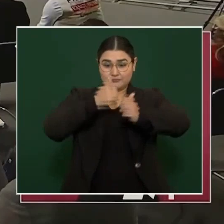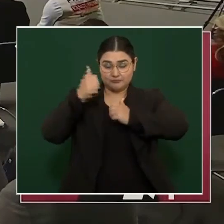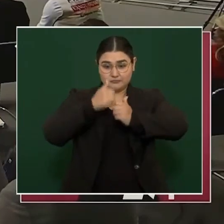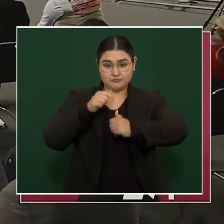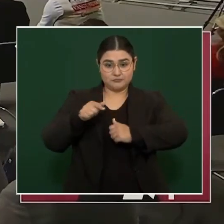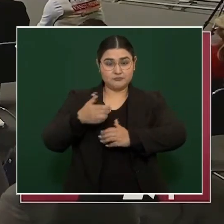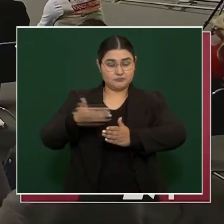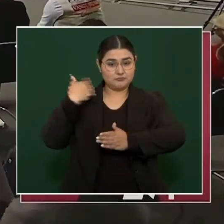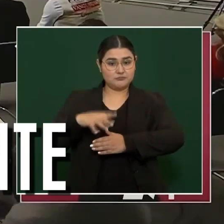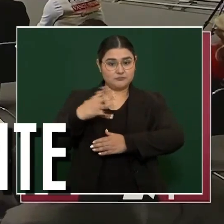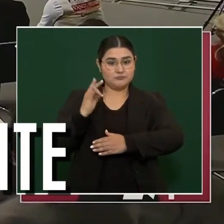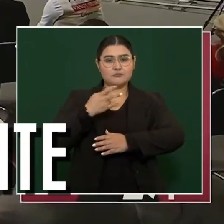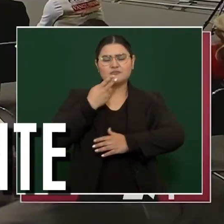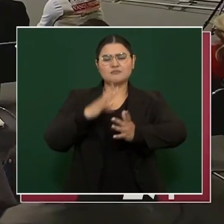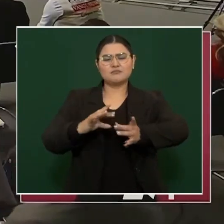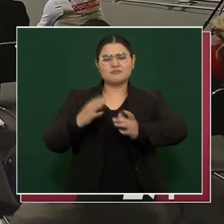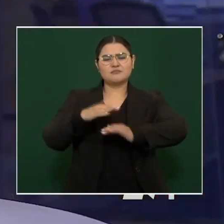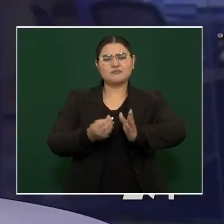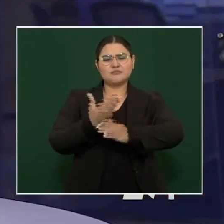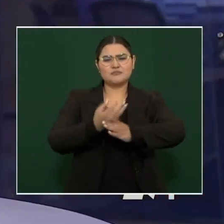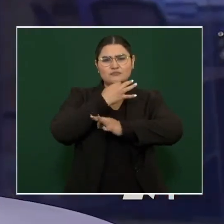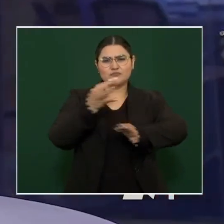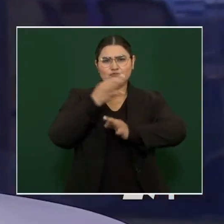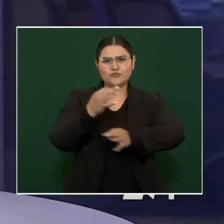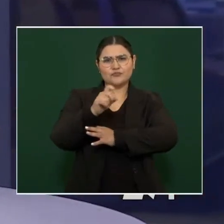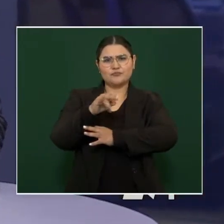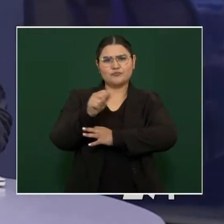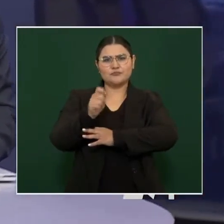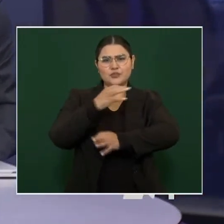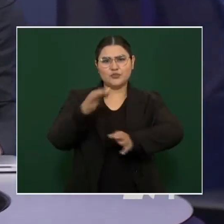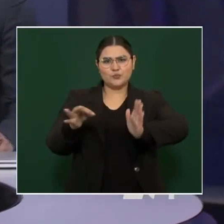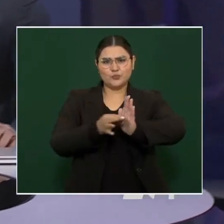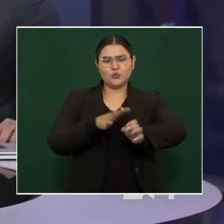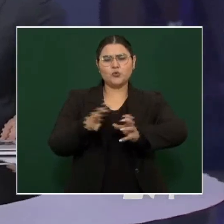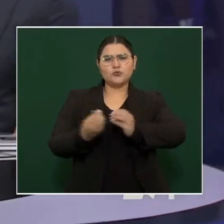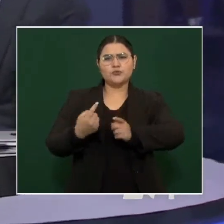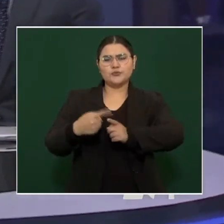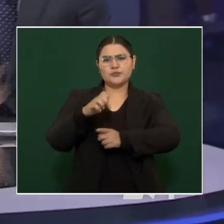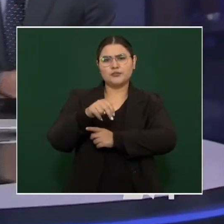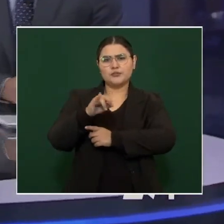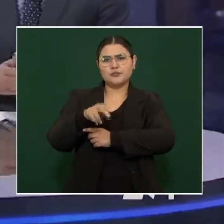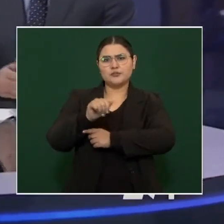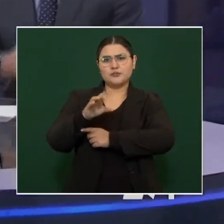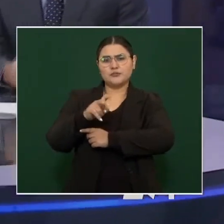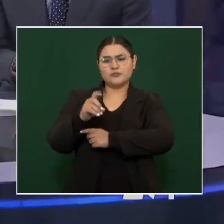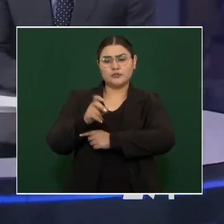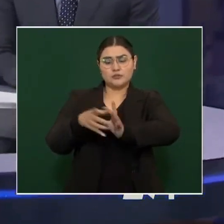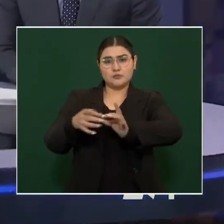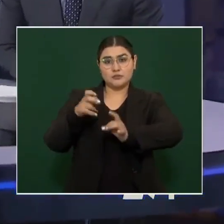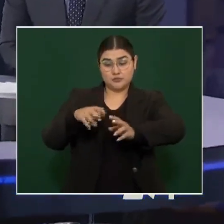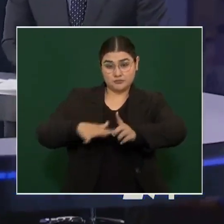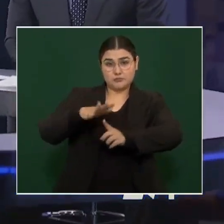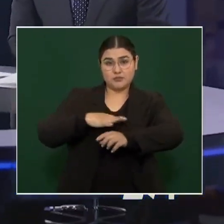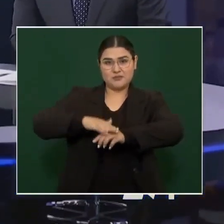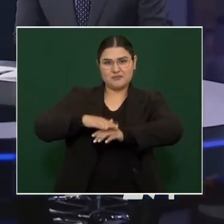presidente el pasado 14 de febrero se refiere específicamente al nuevo espacio de noticias de Televisa llamado Noticiero en Punto con Enrique Acevedo y revela que este espacio ha dedicado más tiempo a cubrir la